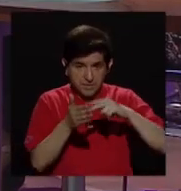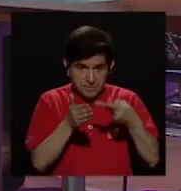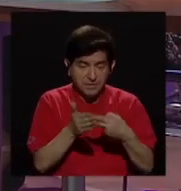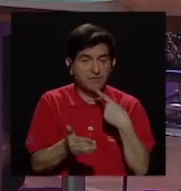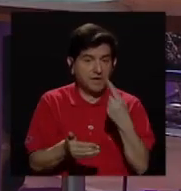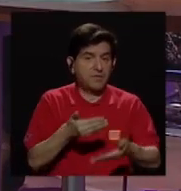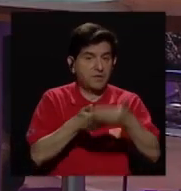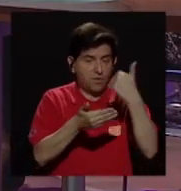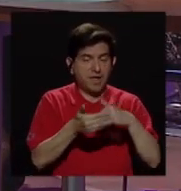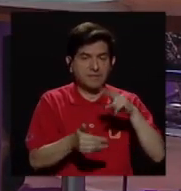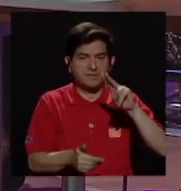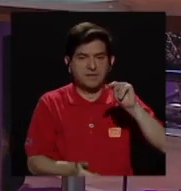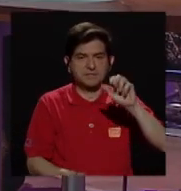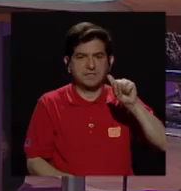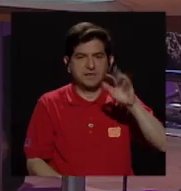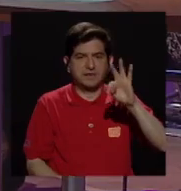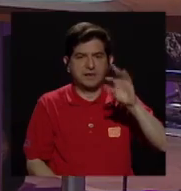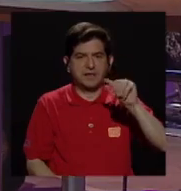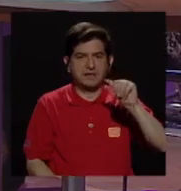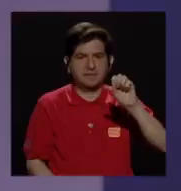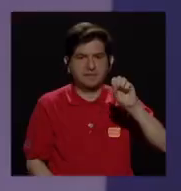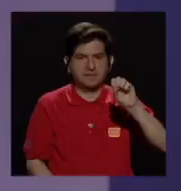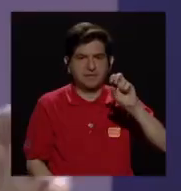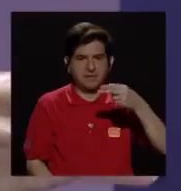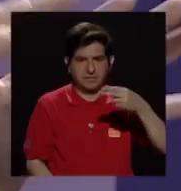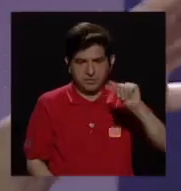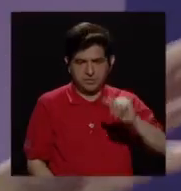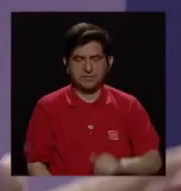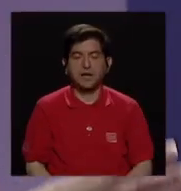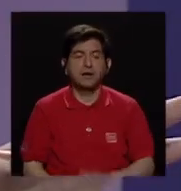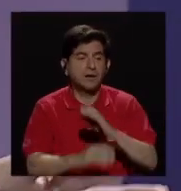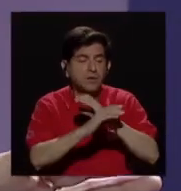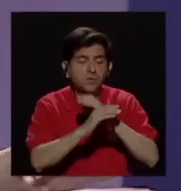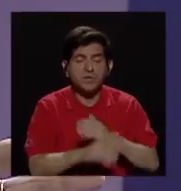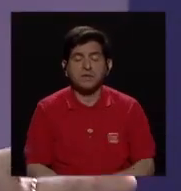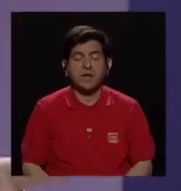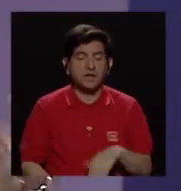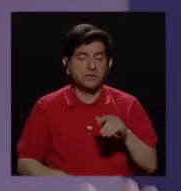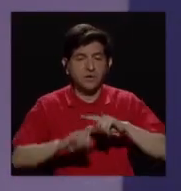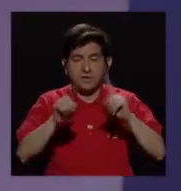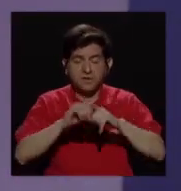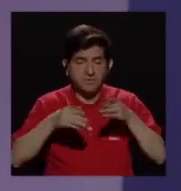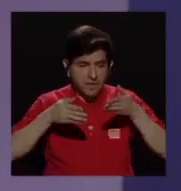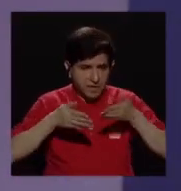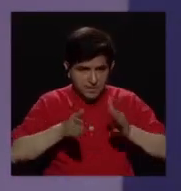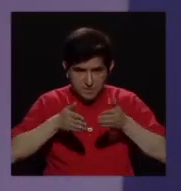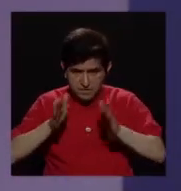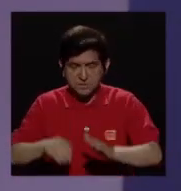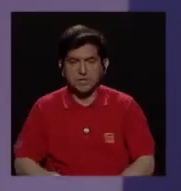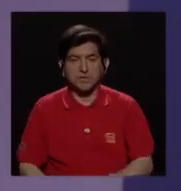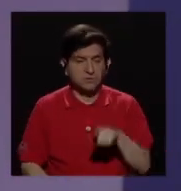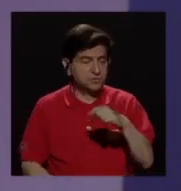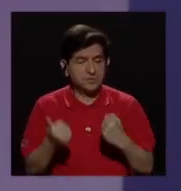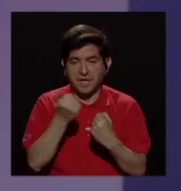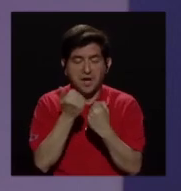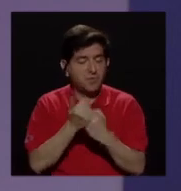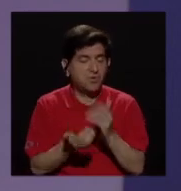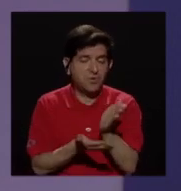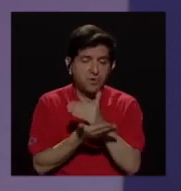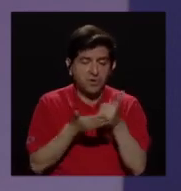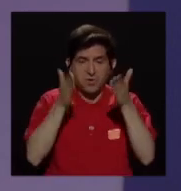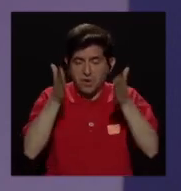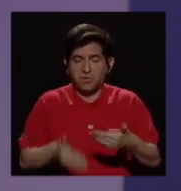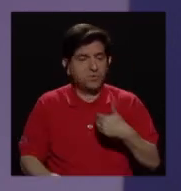también aprendemos a cuidar no solamente a nuestros hijos, sino a otros hijos que no tienen el privilegio de tener ese apoyo familiar,